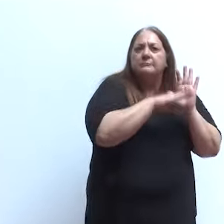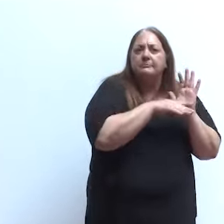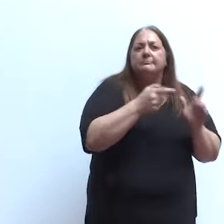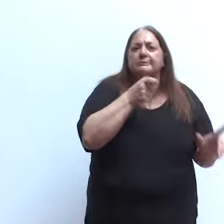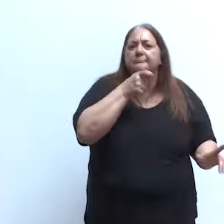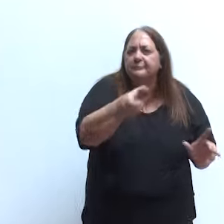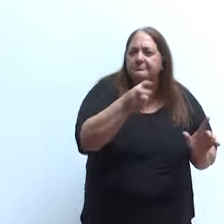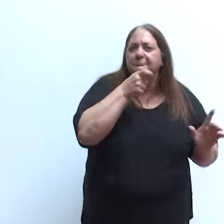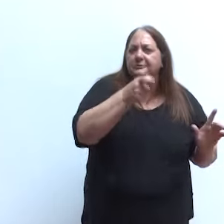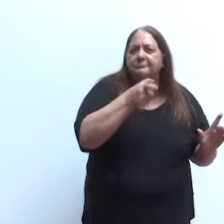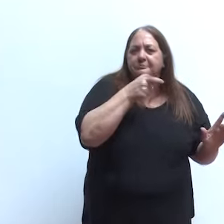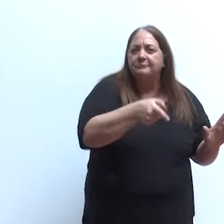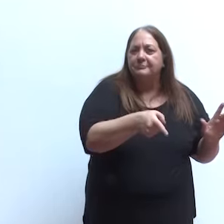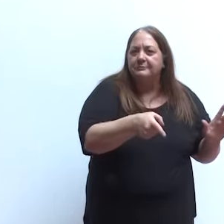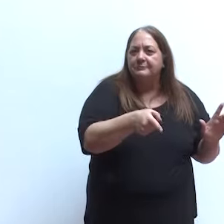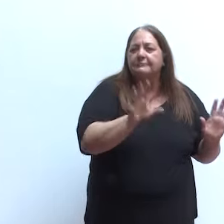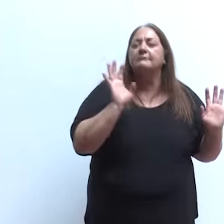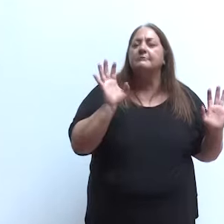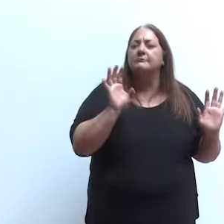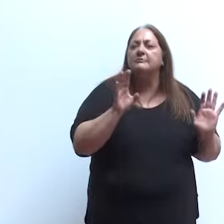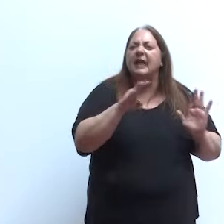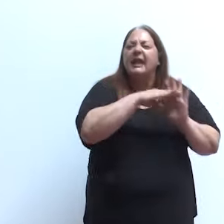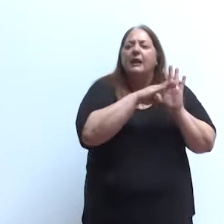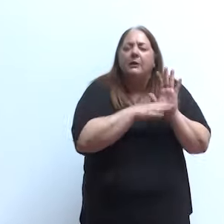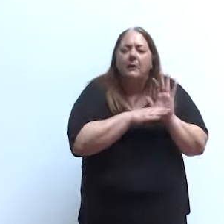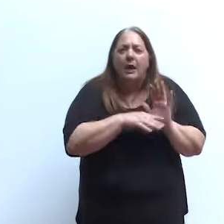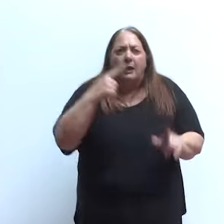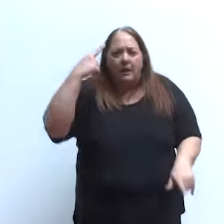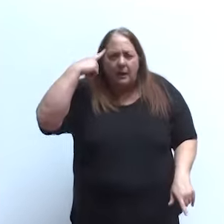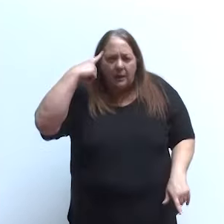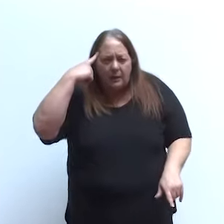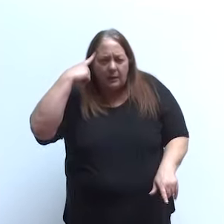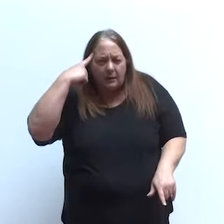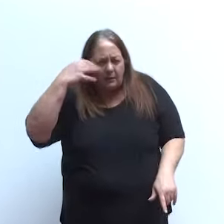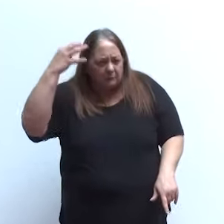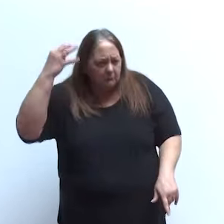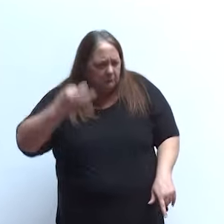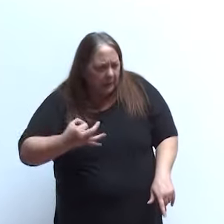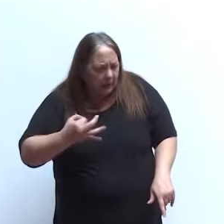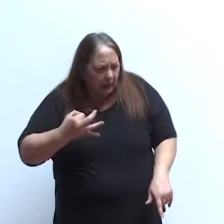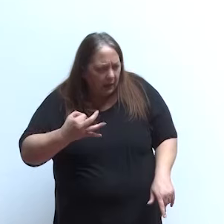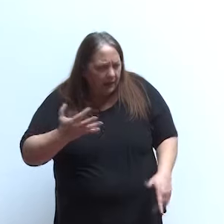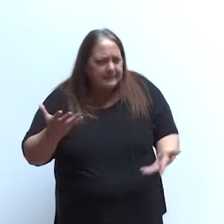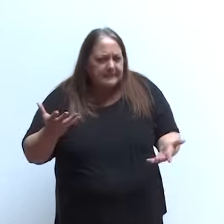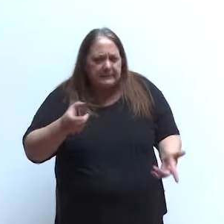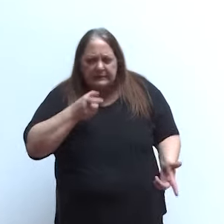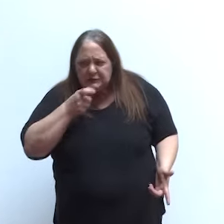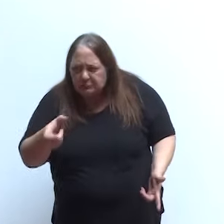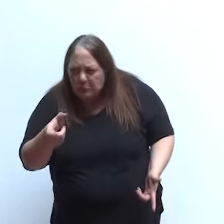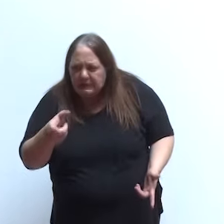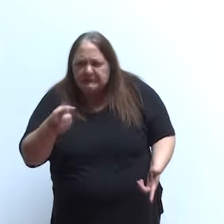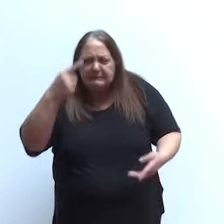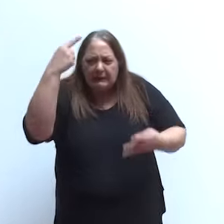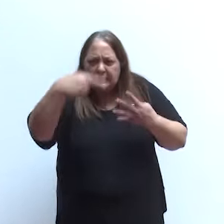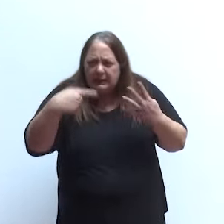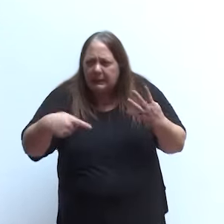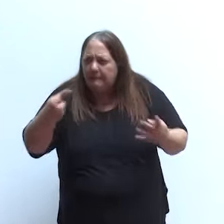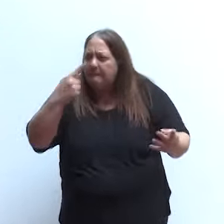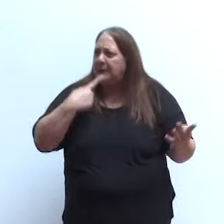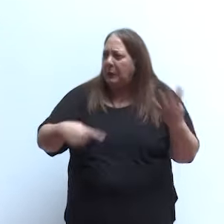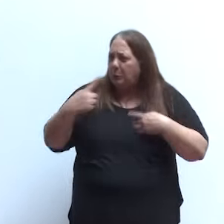eh los niveles de coherencia entre las contestaciones a diversas preguntas